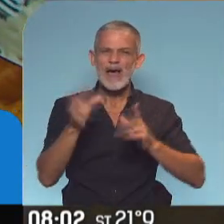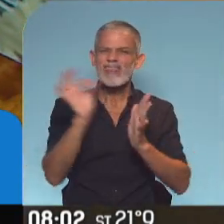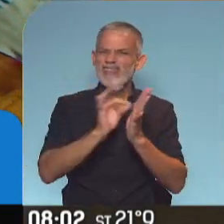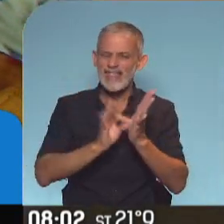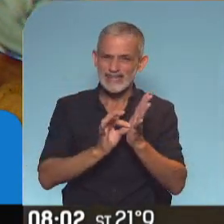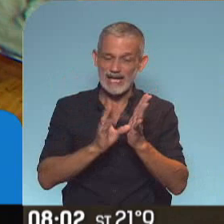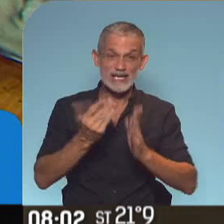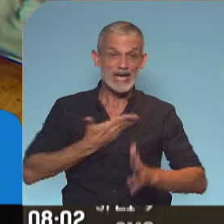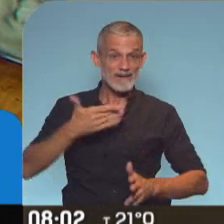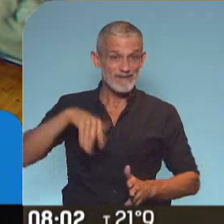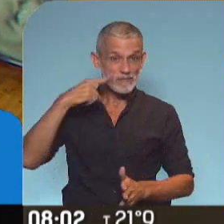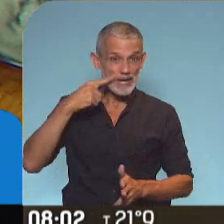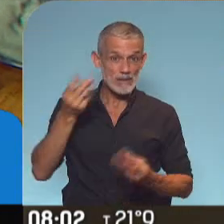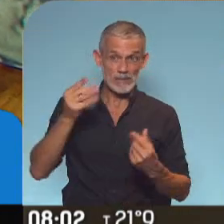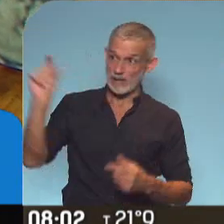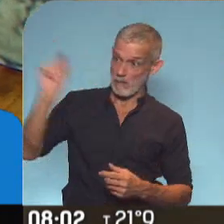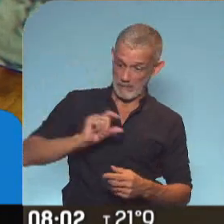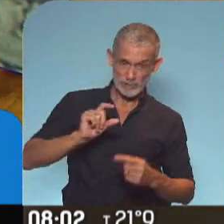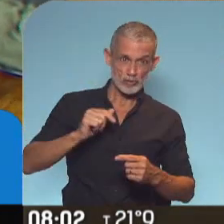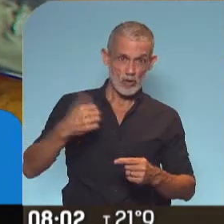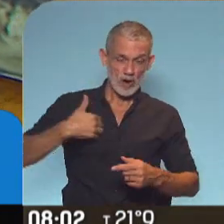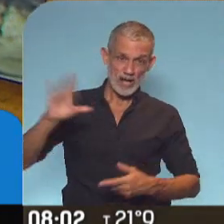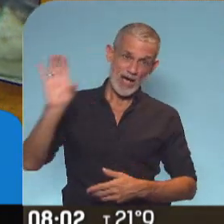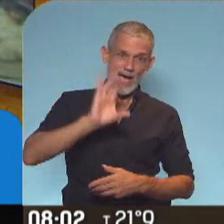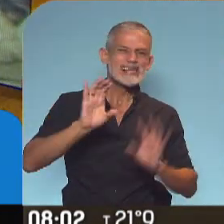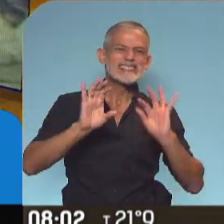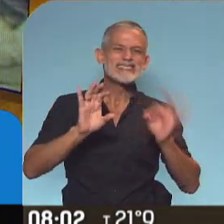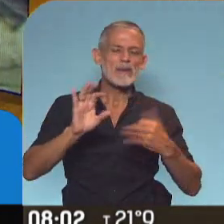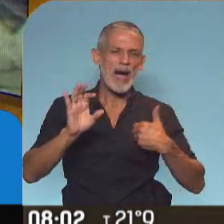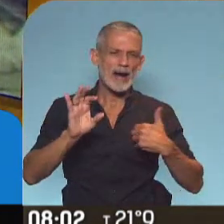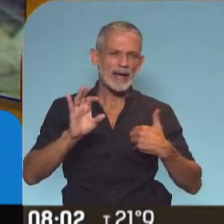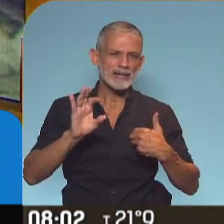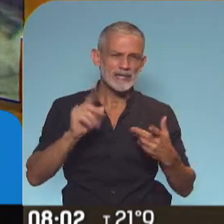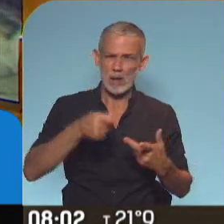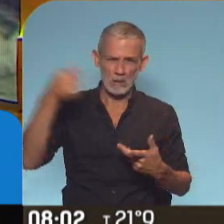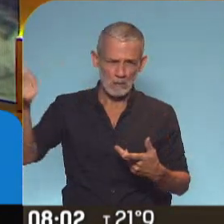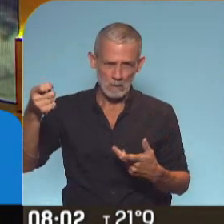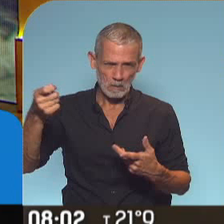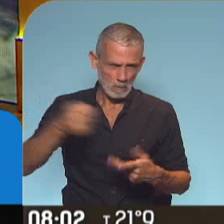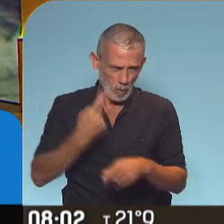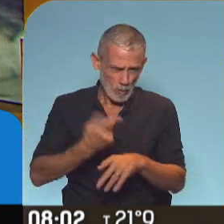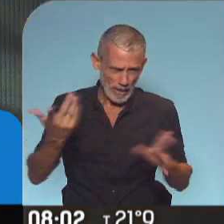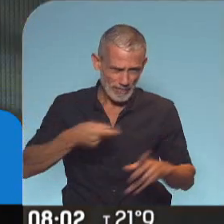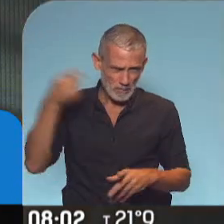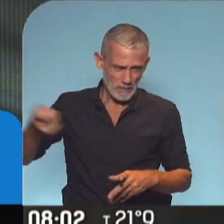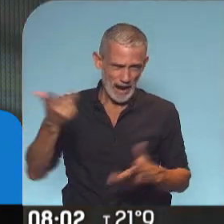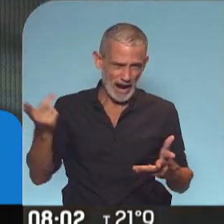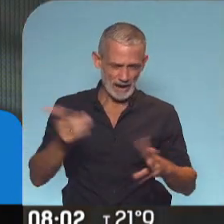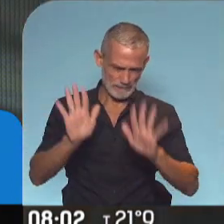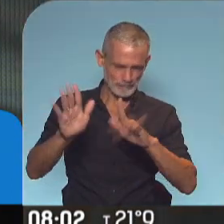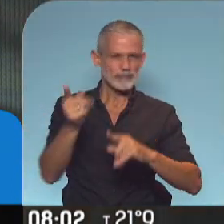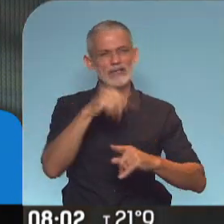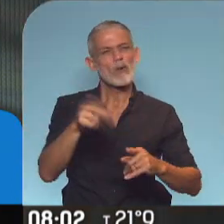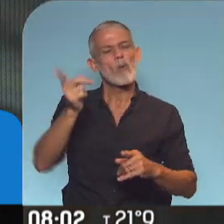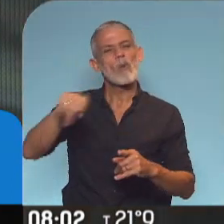detalle. El fondo prestó la plata sabiendo que la Argentina no se la iba a poder pagar. Ahora, Olmos, sí. Volviendo al inicio